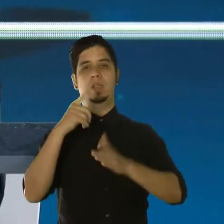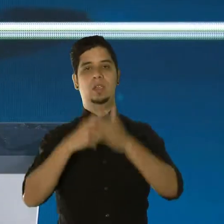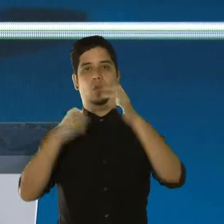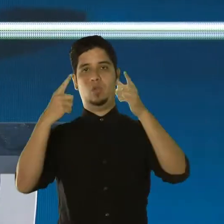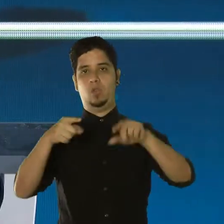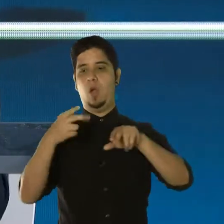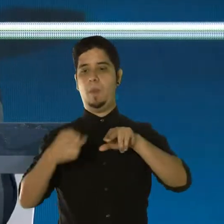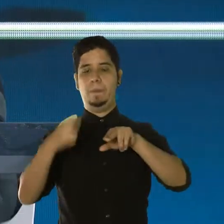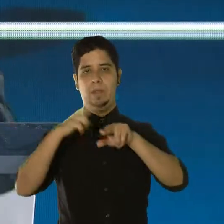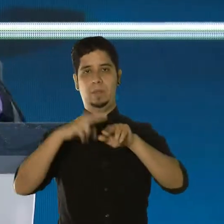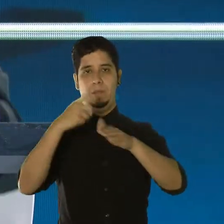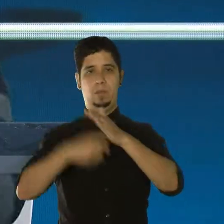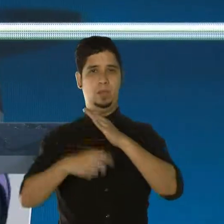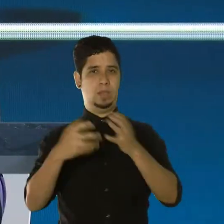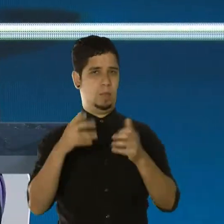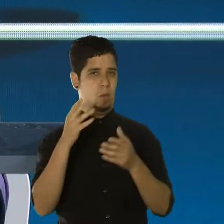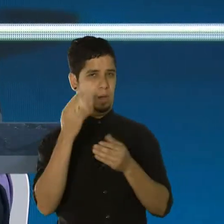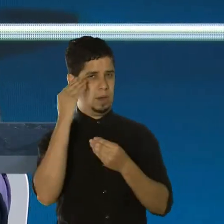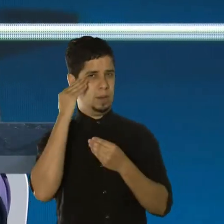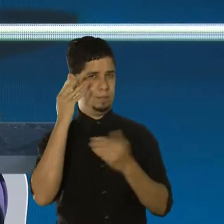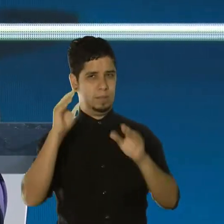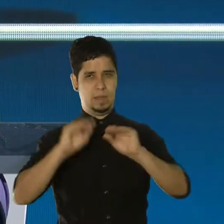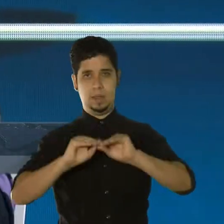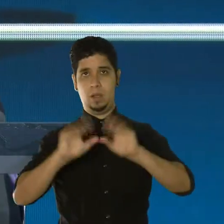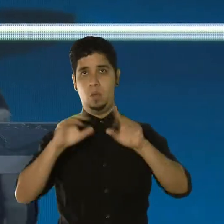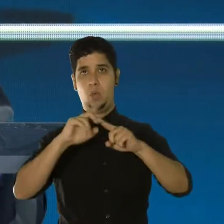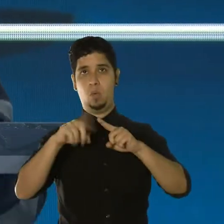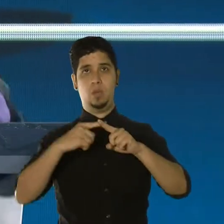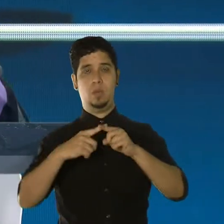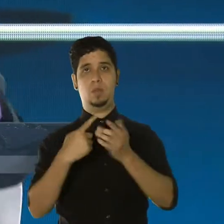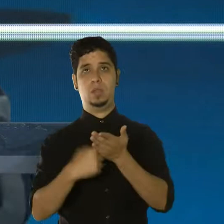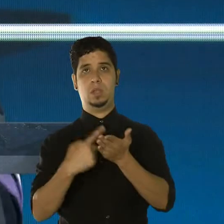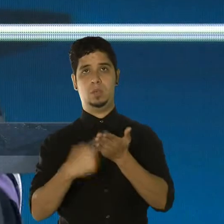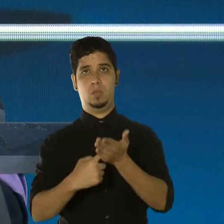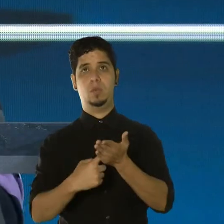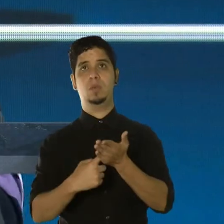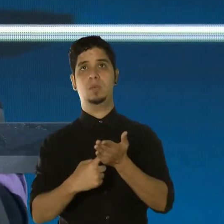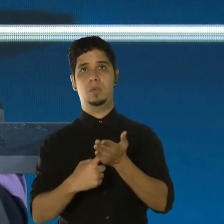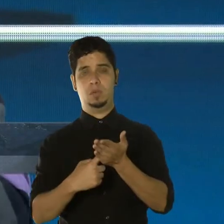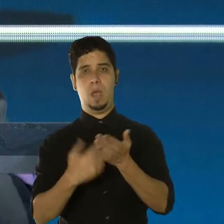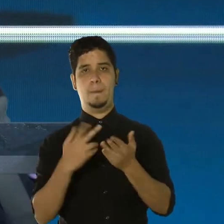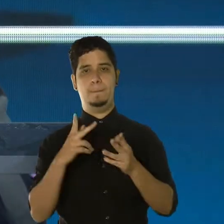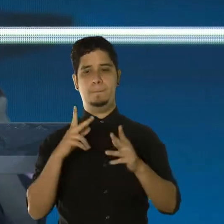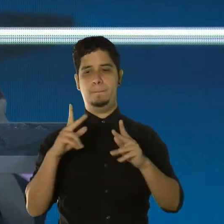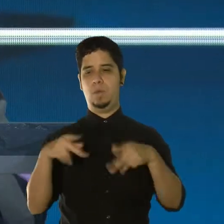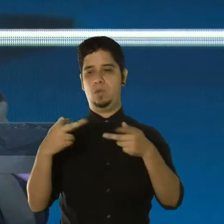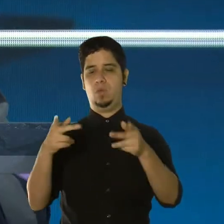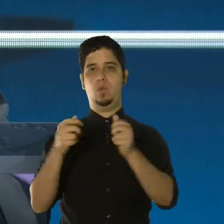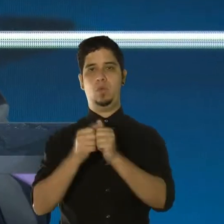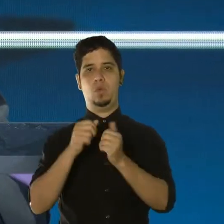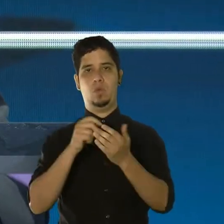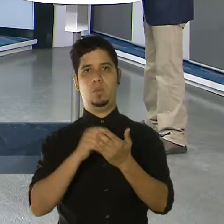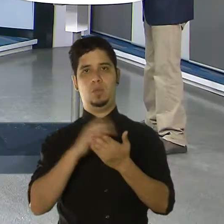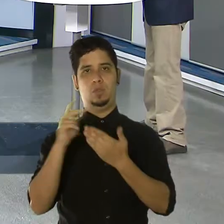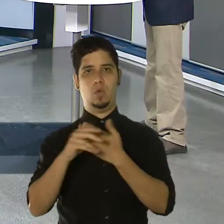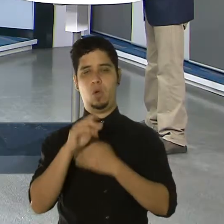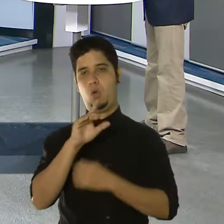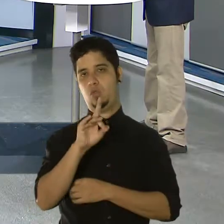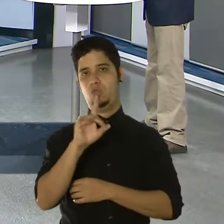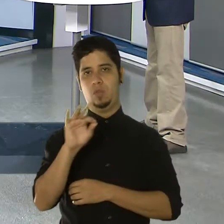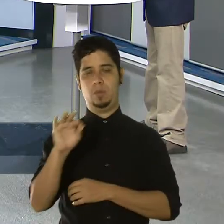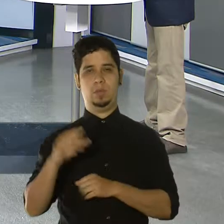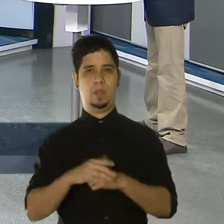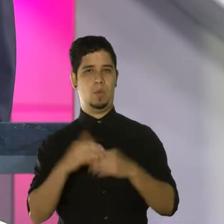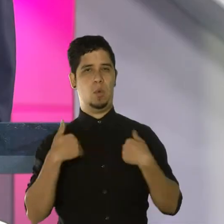que quisiéramos aclarar cuando discutamos unas propuestas que nosotros hicimos relacionadas con el proyecto 899. Tenemos un